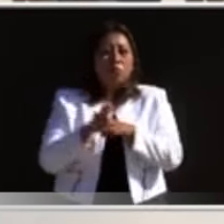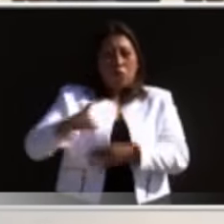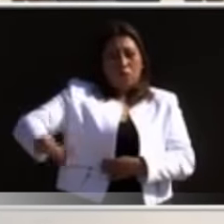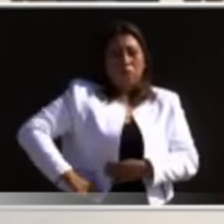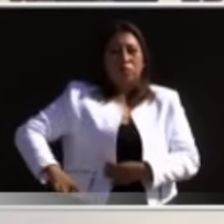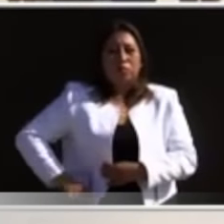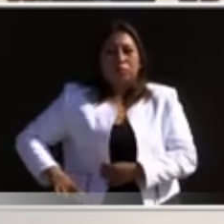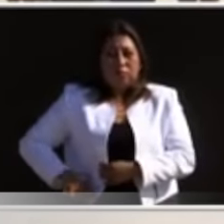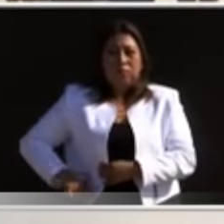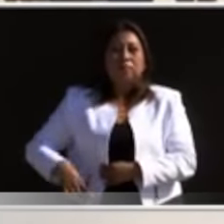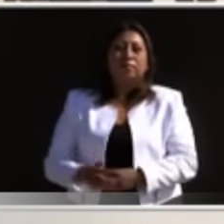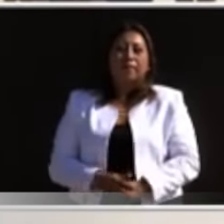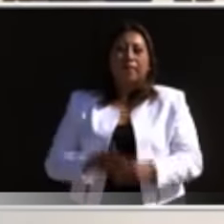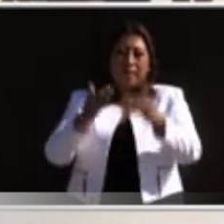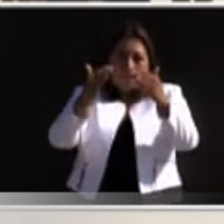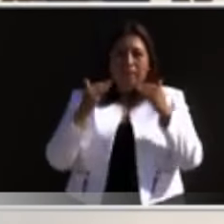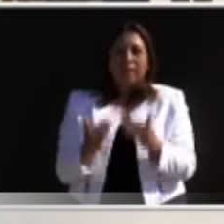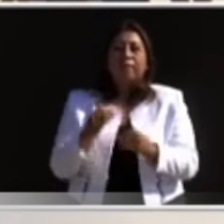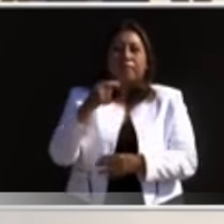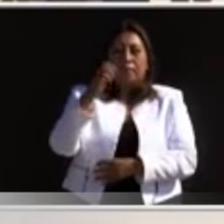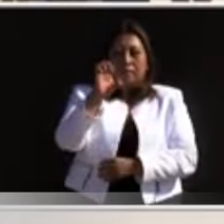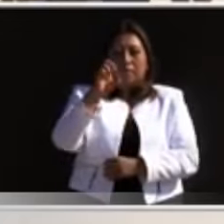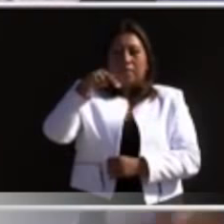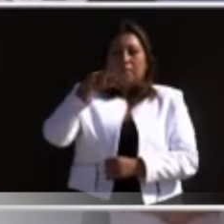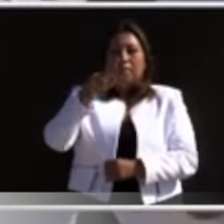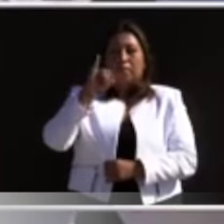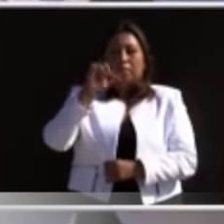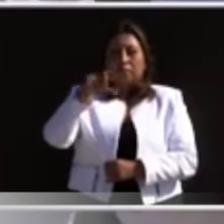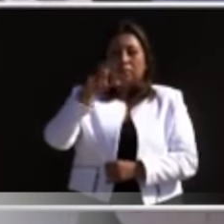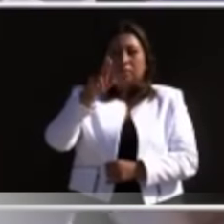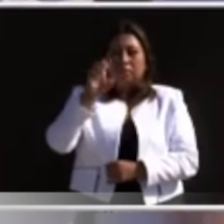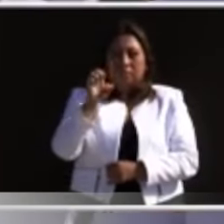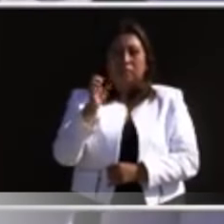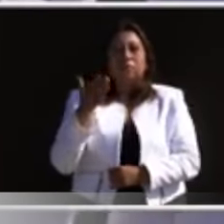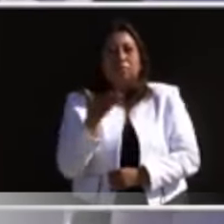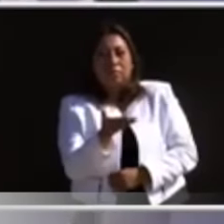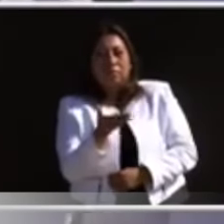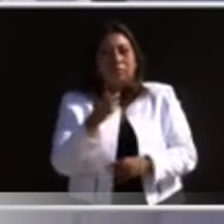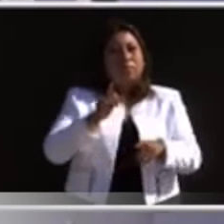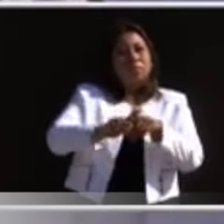Enrique Márquez Almazán será el director del Instituto Veracruzano de la Cultura.